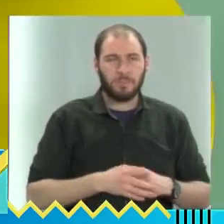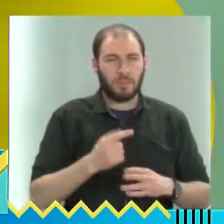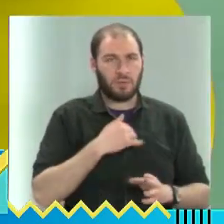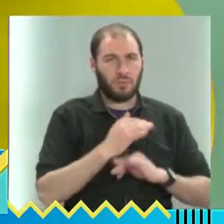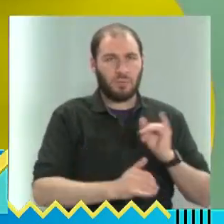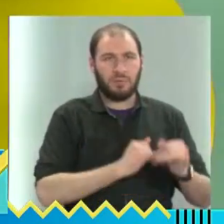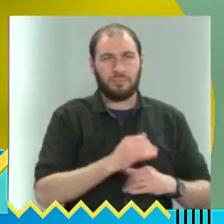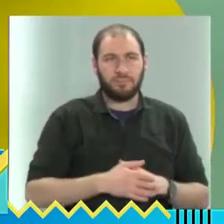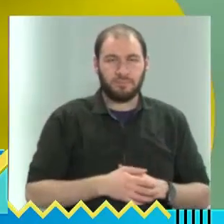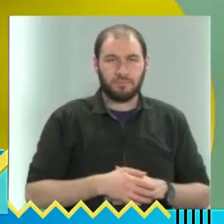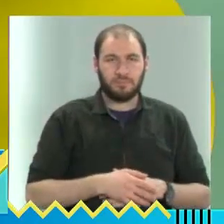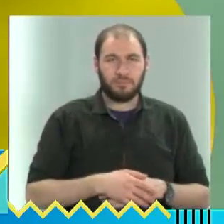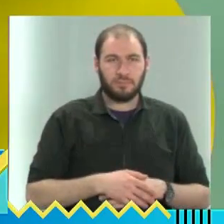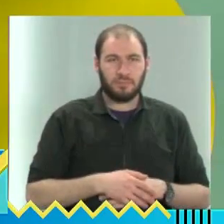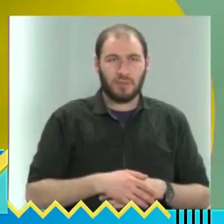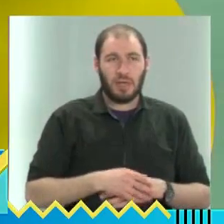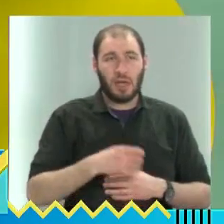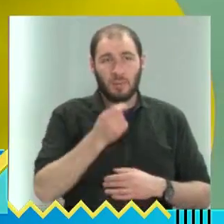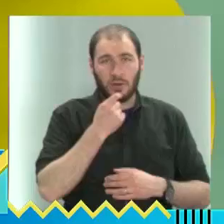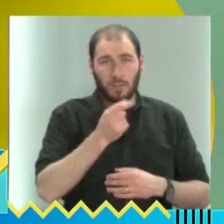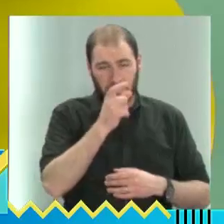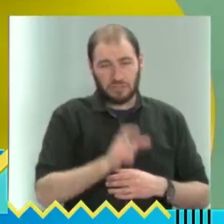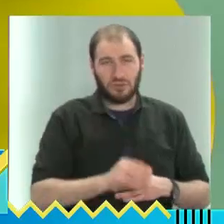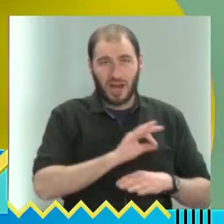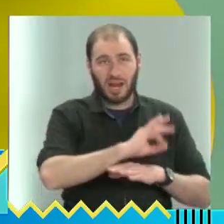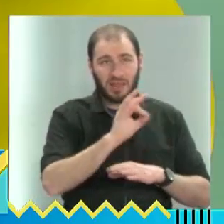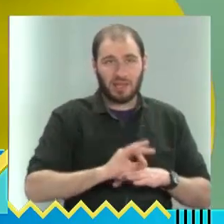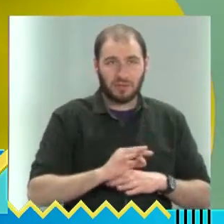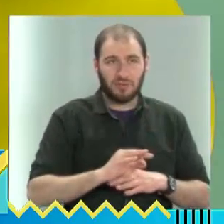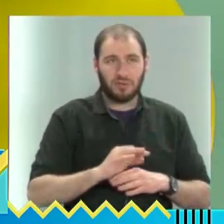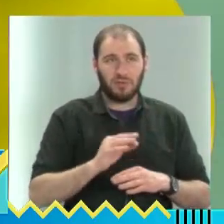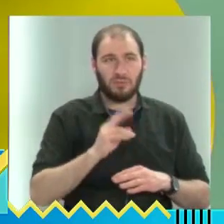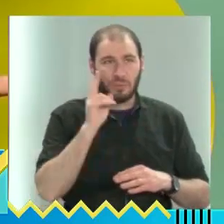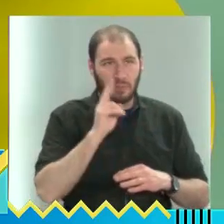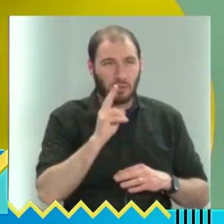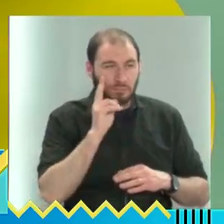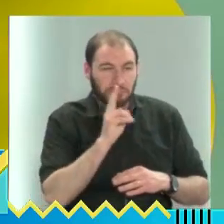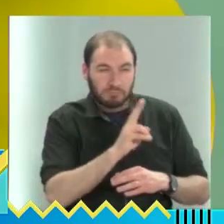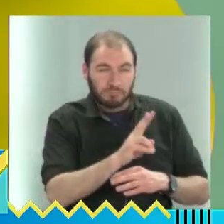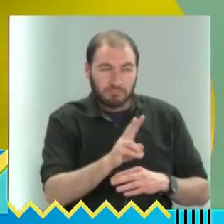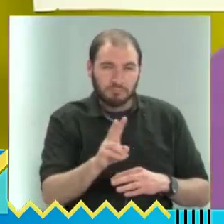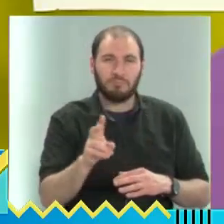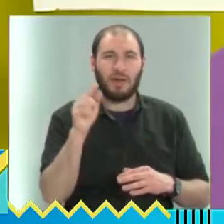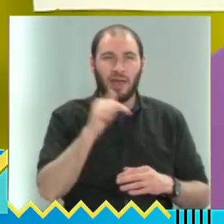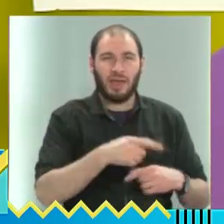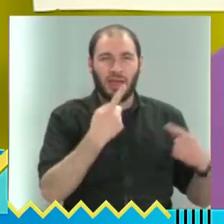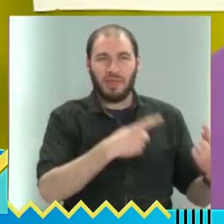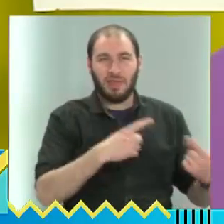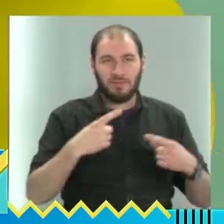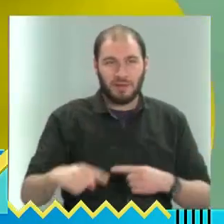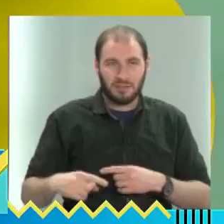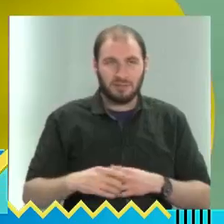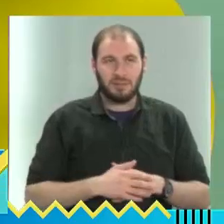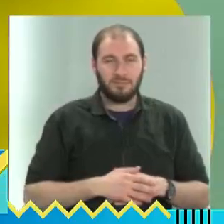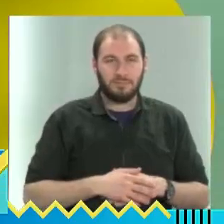digo que en el caso de los arquitectos no miramos sino observamos. Bien. Ahí es una diferencia que por ahí